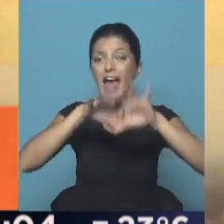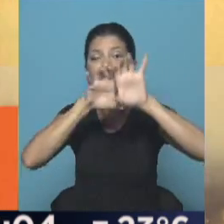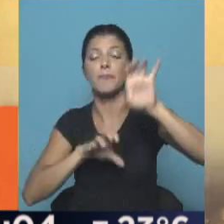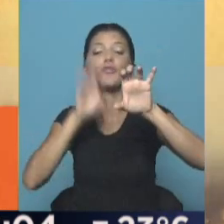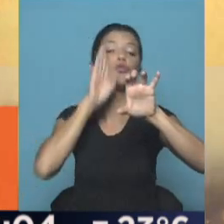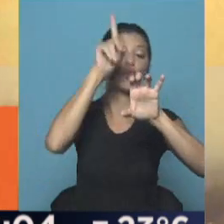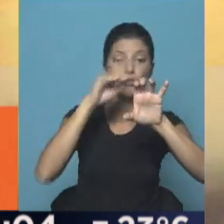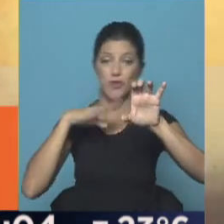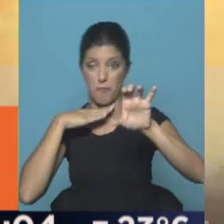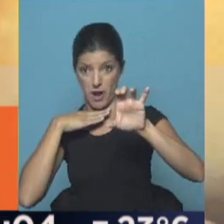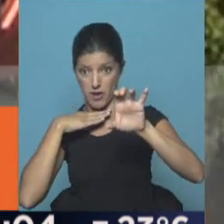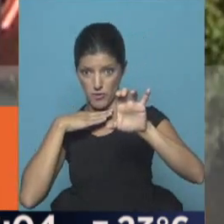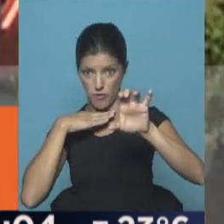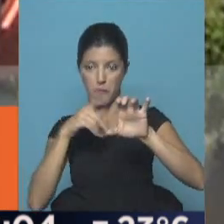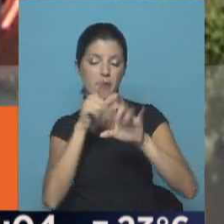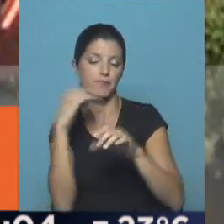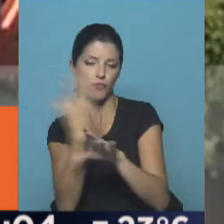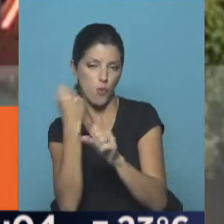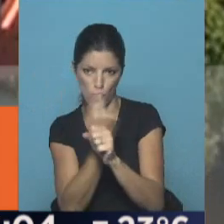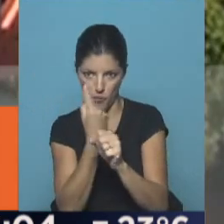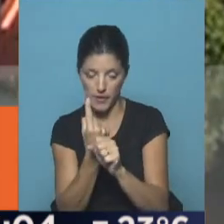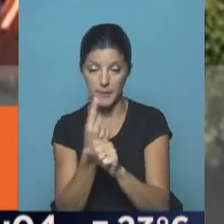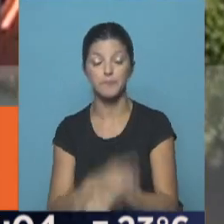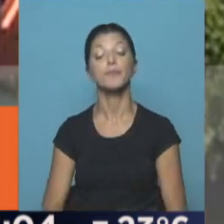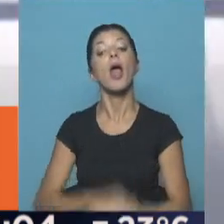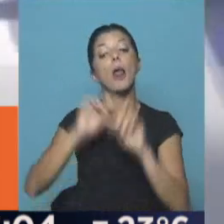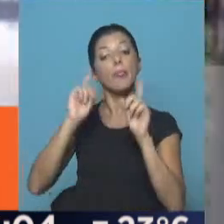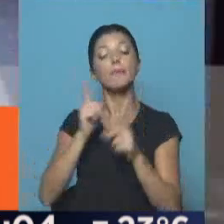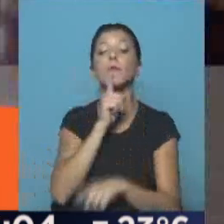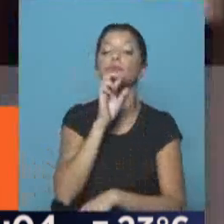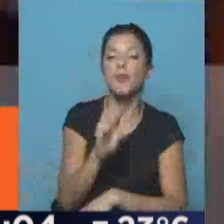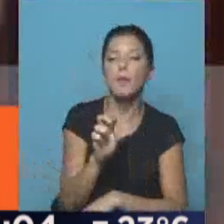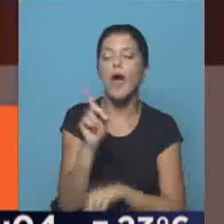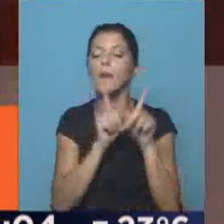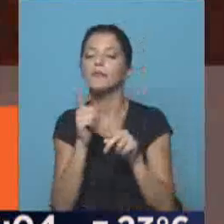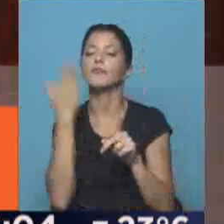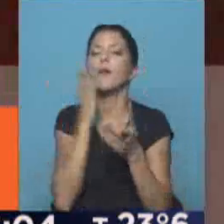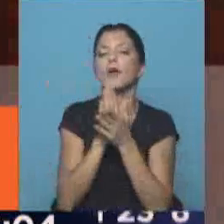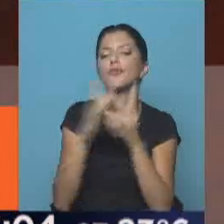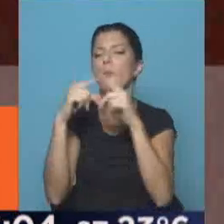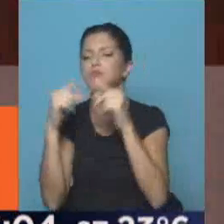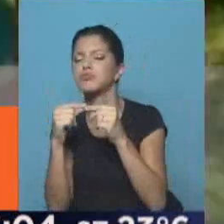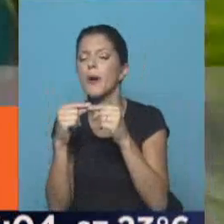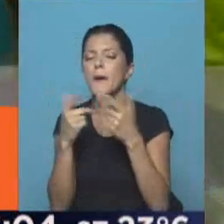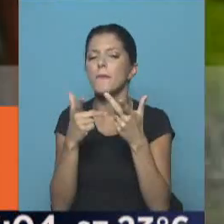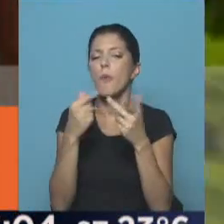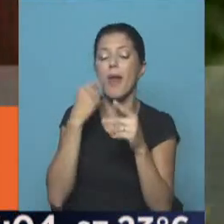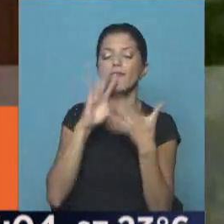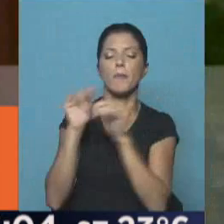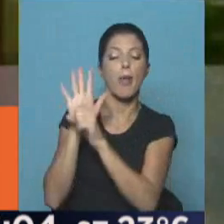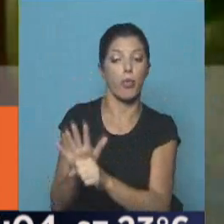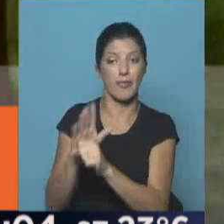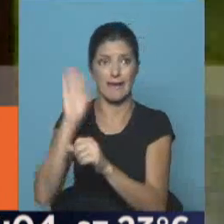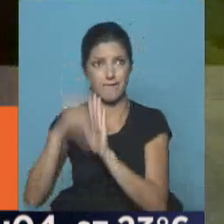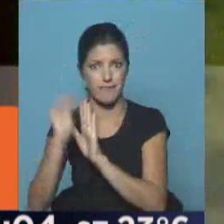en la frontera con México. Por eso también Trump maquilla sus tropiezos con cifras de incierto origen. Asegura, por caso,